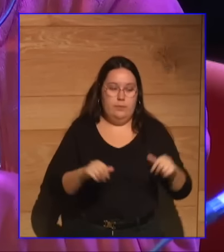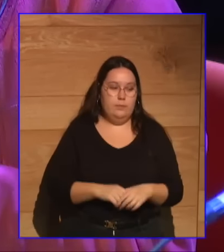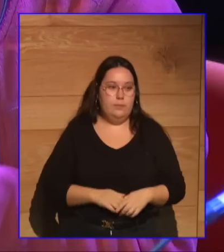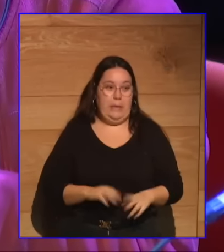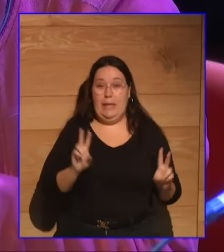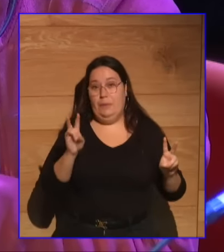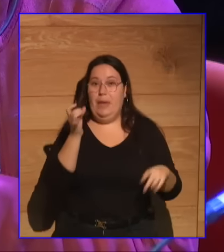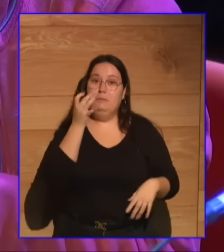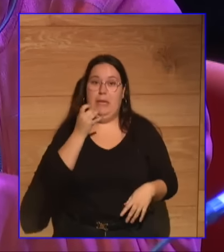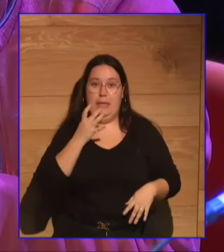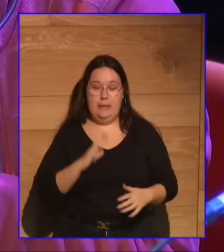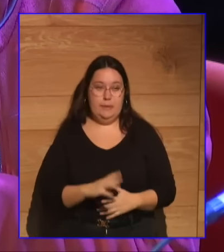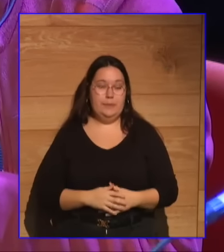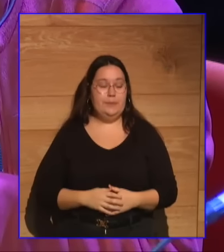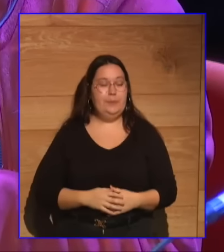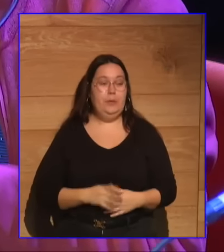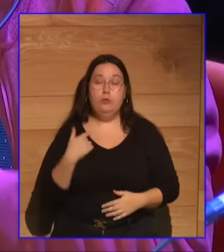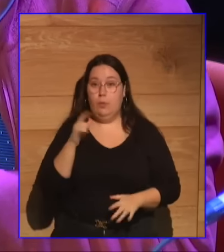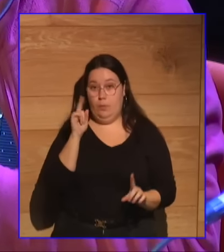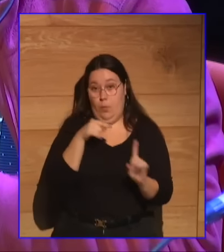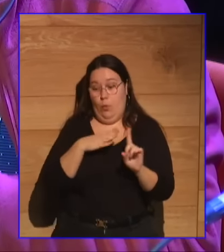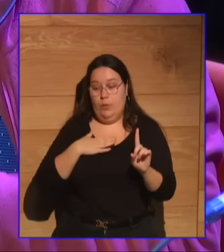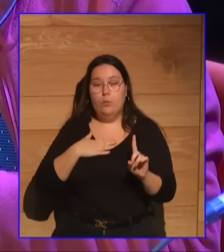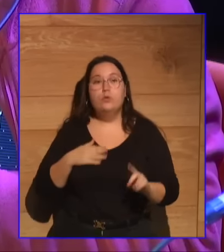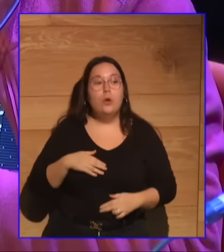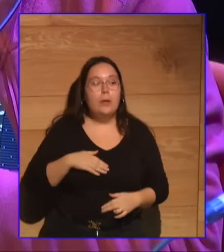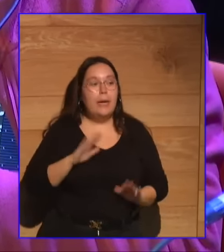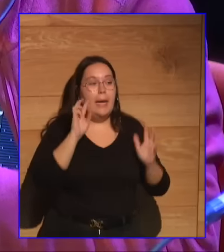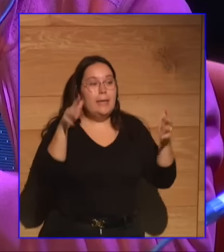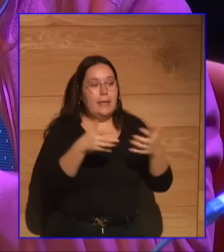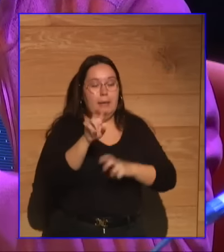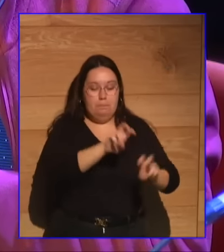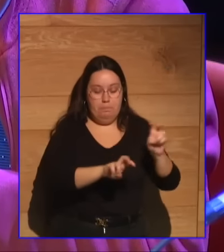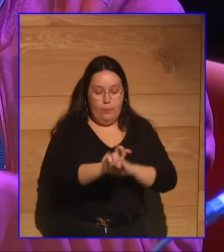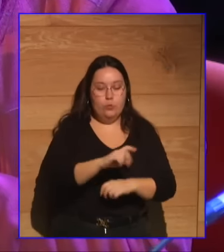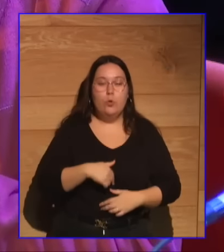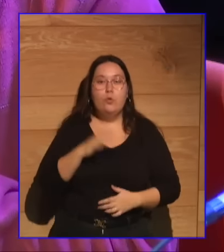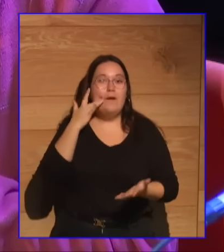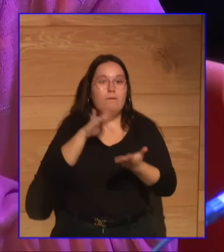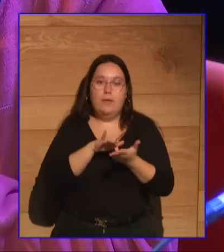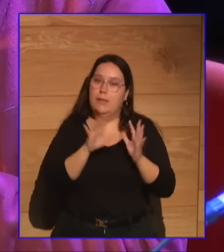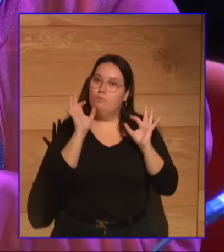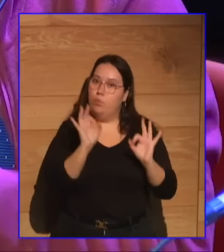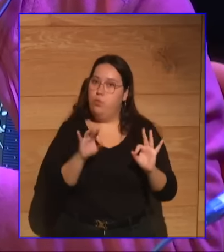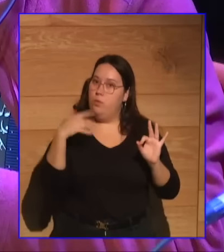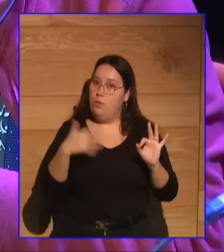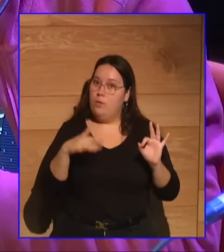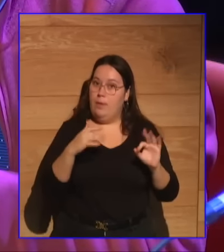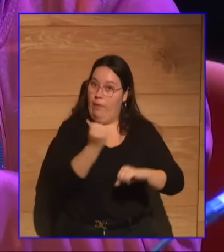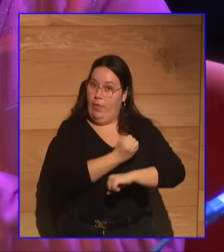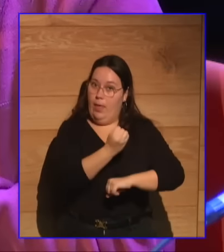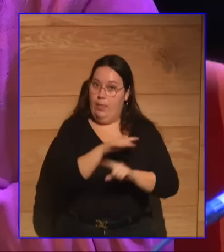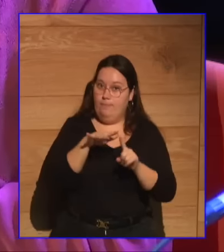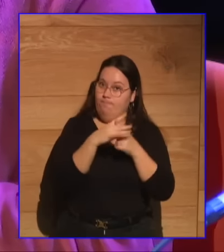lo ha habido, de sí, hecho. Bien, sí, sí, eso es lo que pretendía, ¿vale? Entonces, investigo en internet, digo, vamos a ver, vamos a unas fechas muy señaladas. Digo, ¿cuál es el bollo